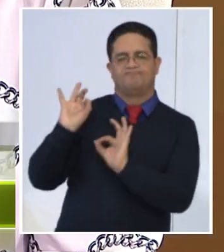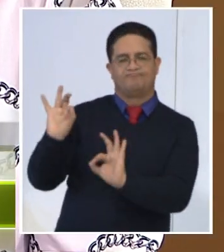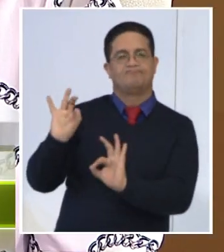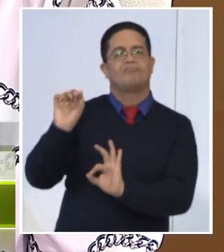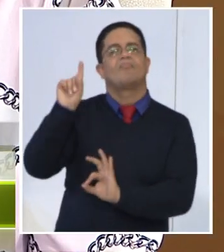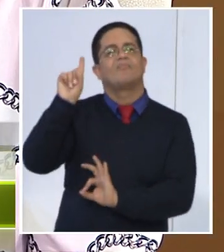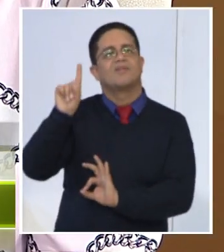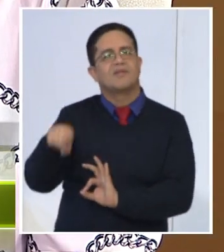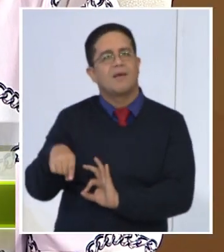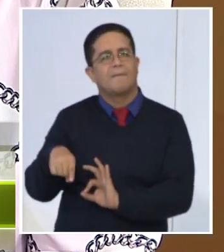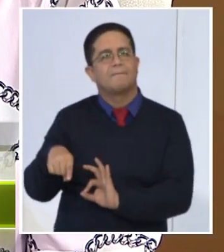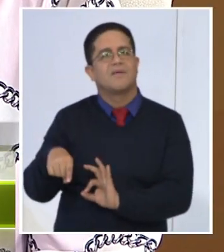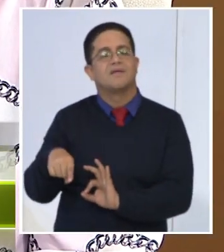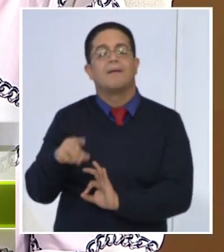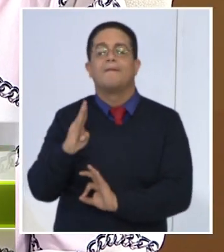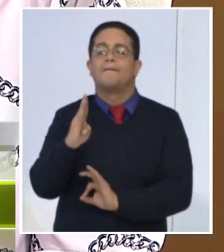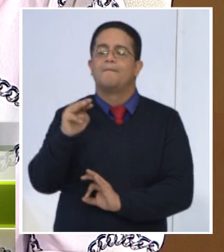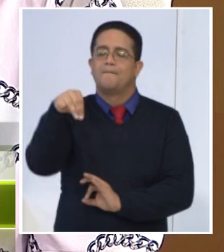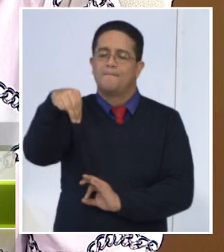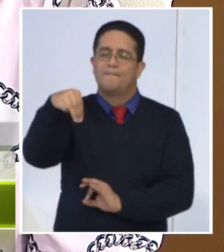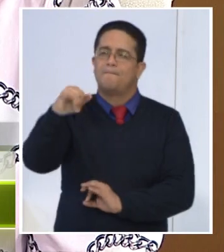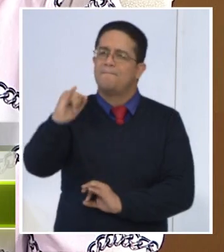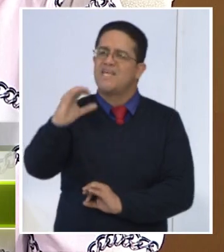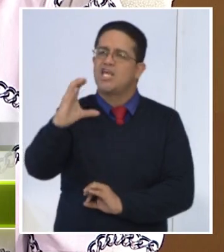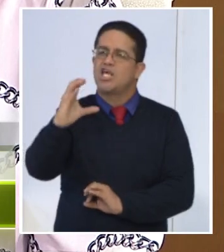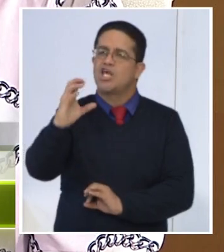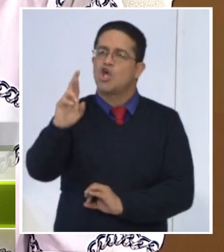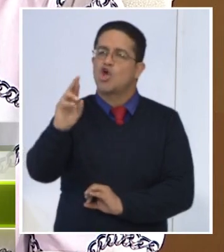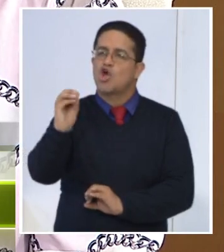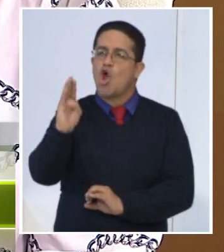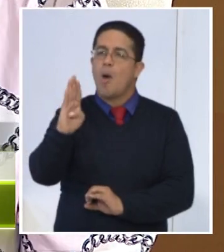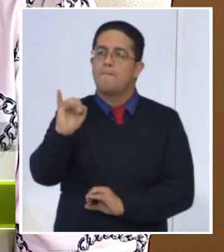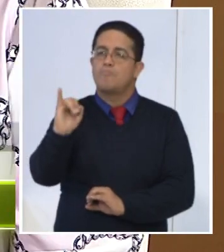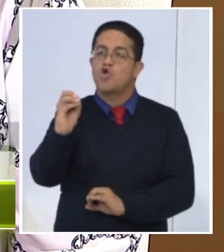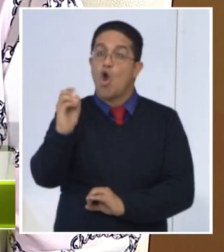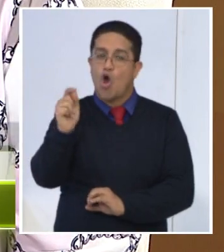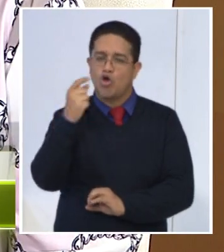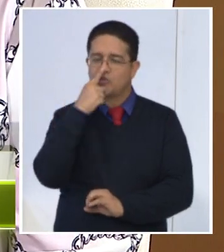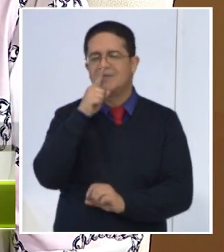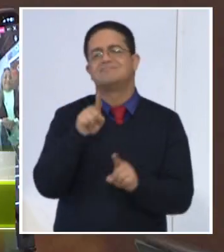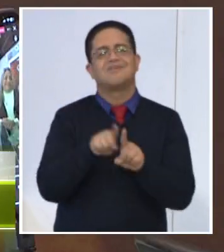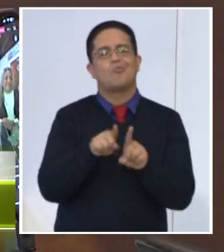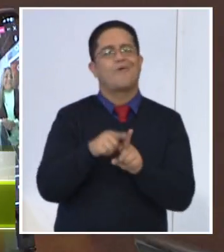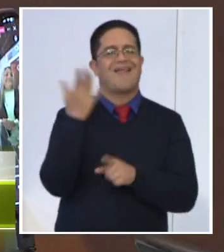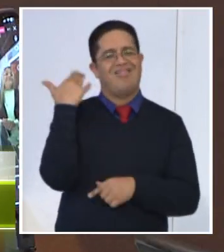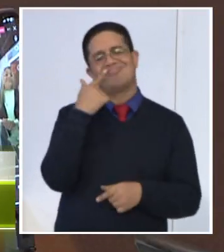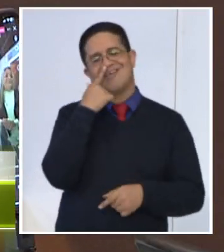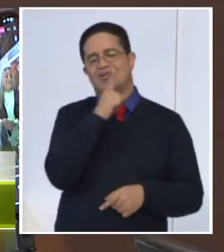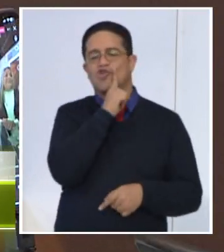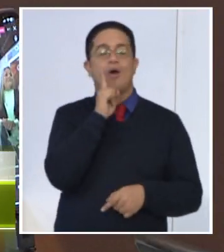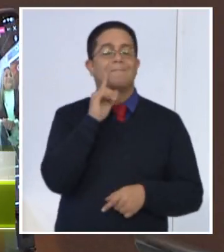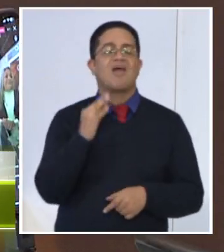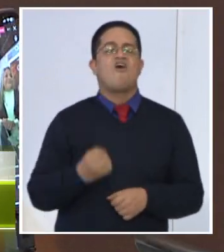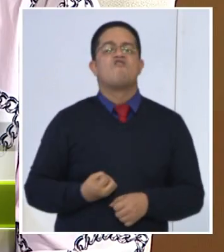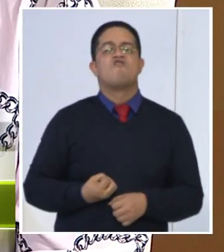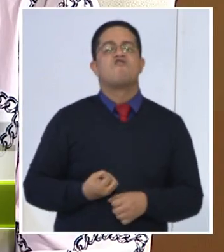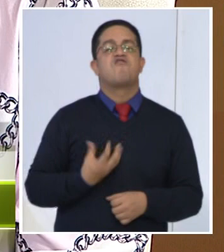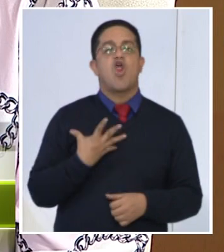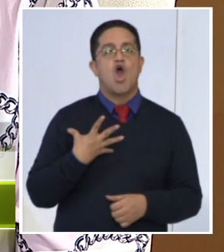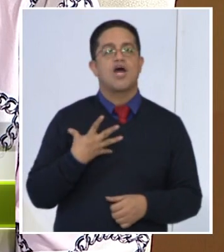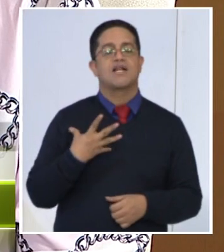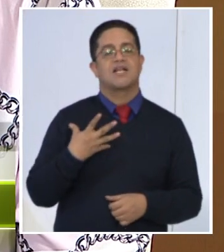también, entramos en la microbiota intestinal, también conocida anteriormente como flora intestinal. Antes la conocíamos como la flora y pensábamos